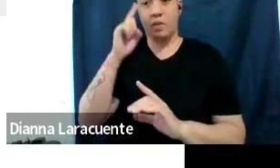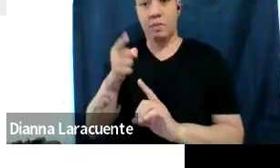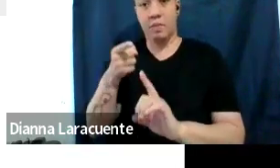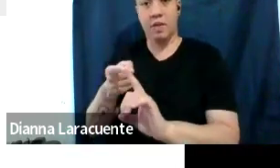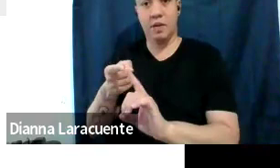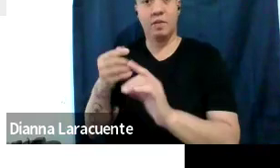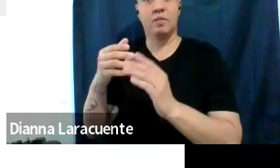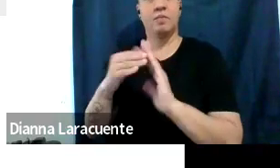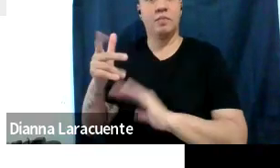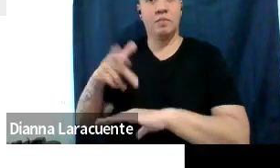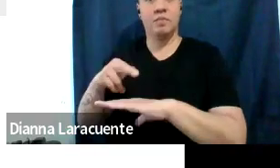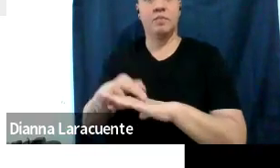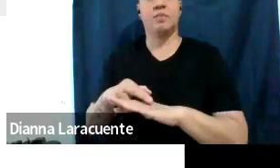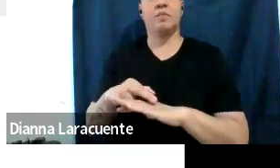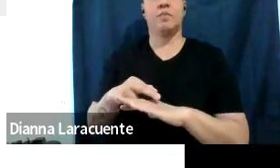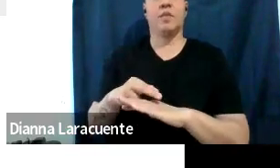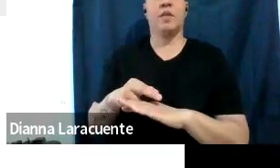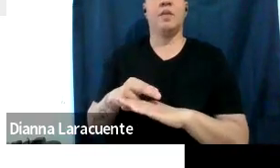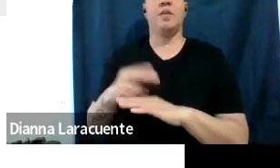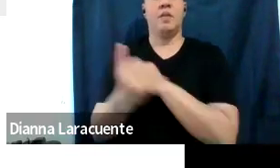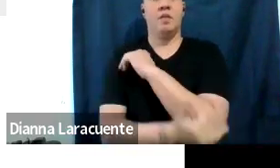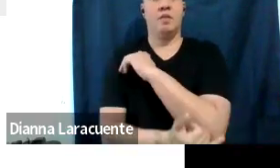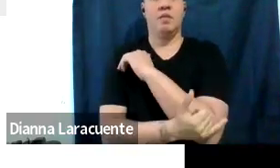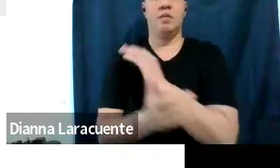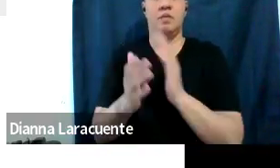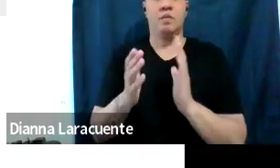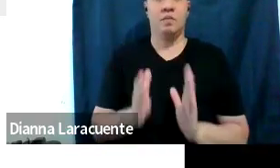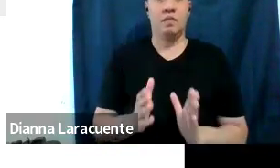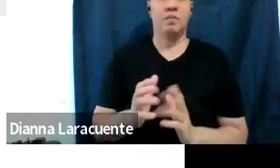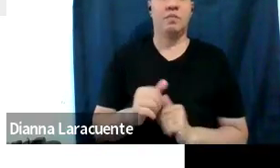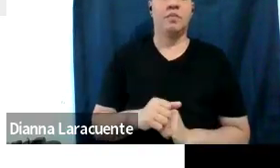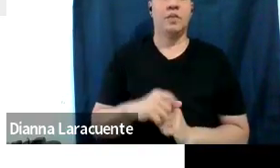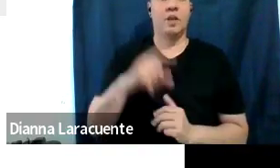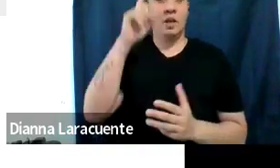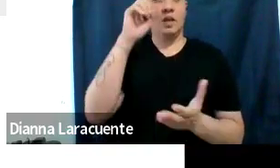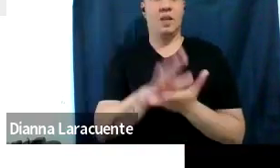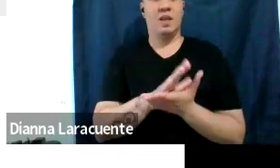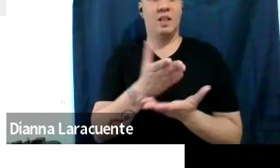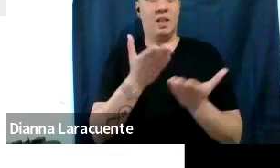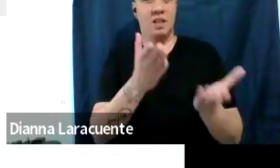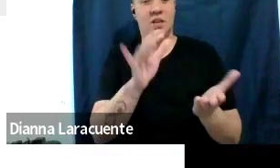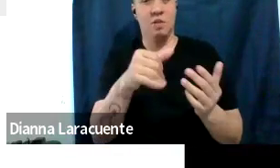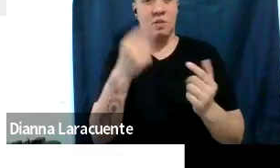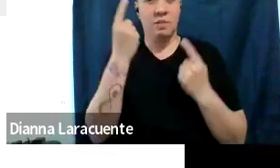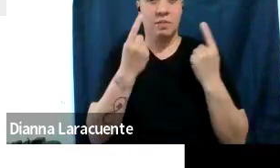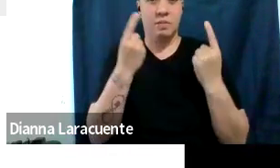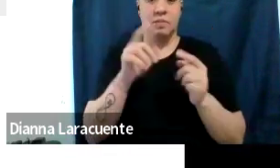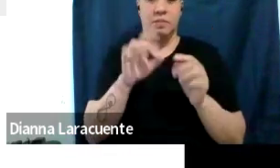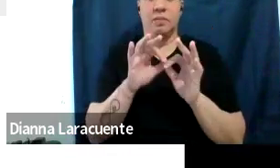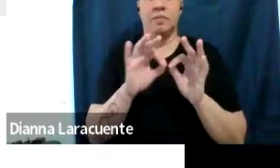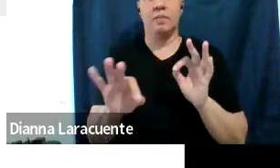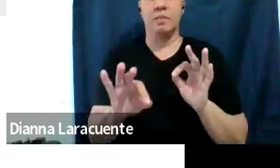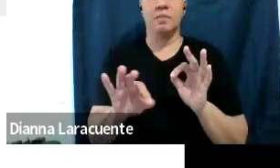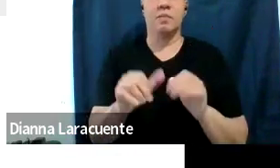Puerto Rico, mis compatriotas hubieranse negado a creer tal augurio, considerándole simplemente